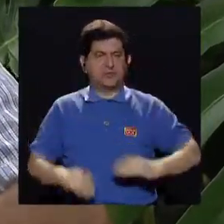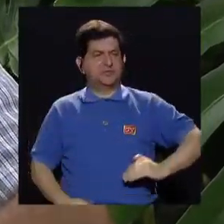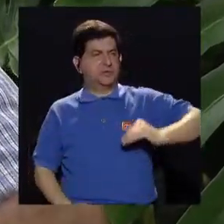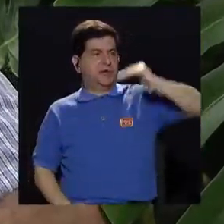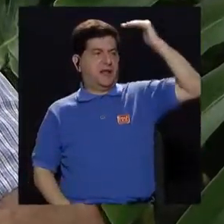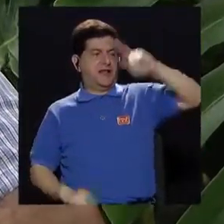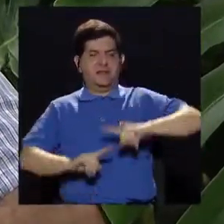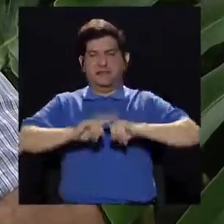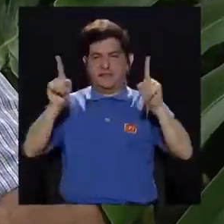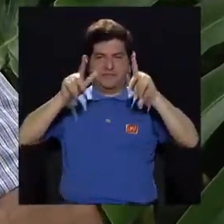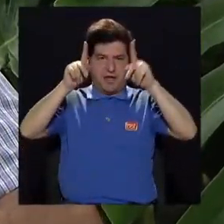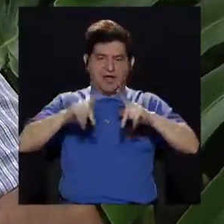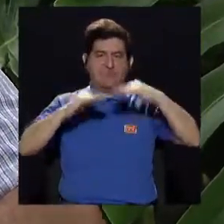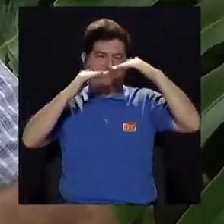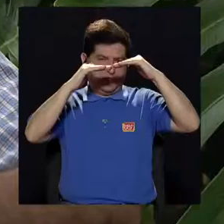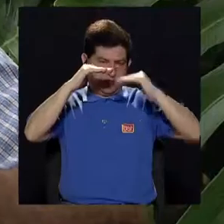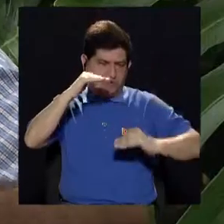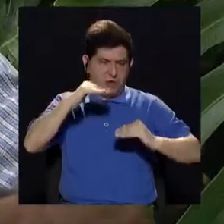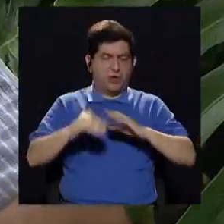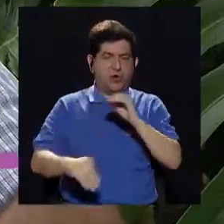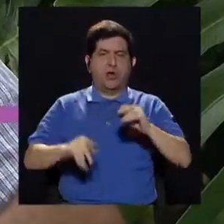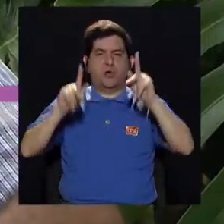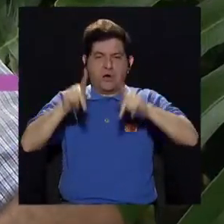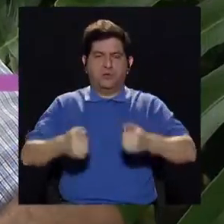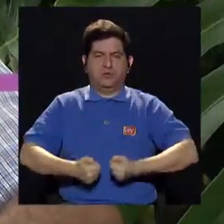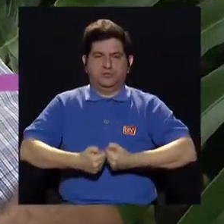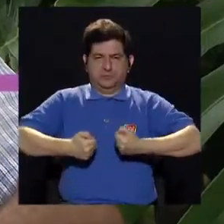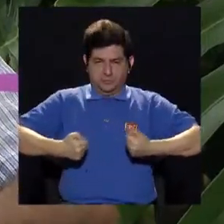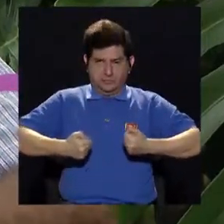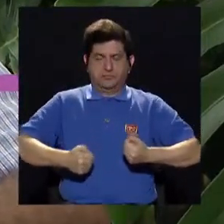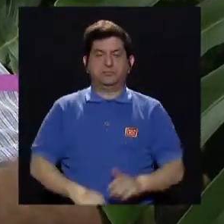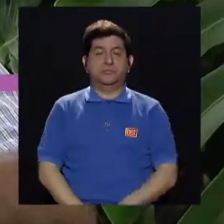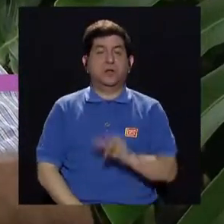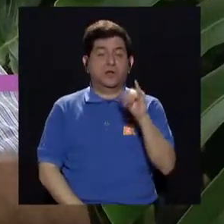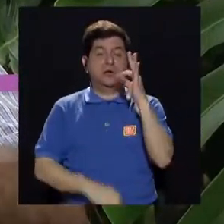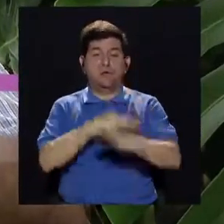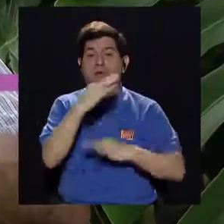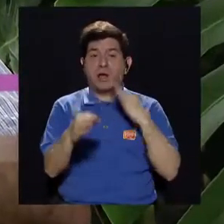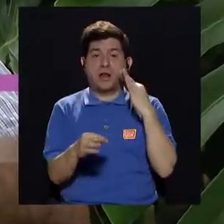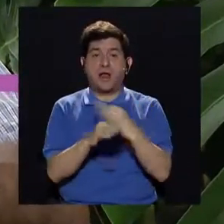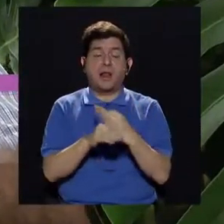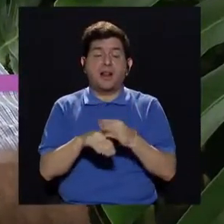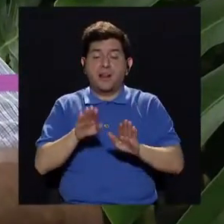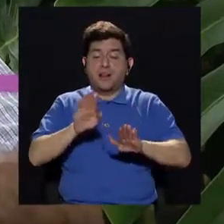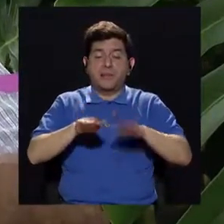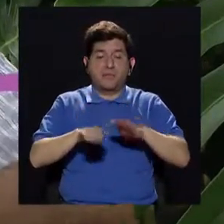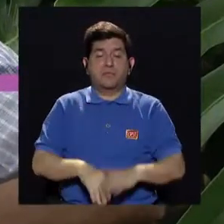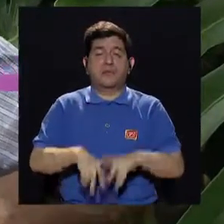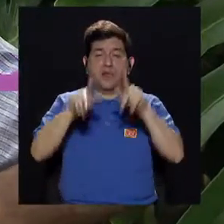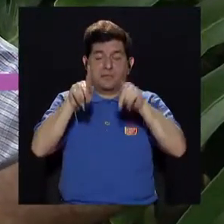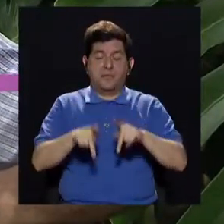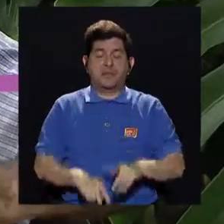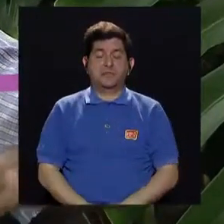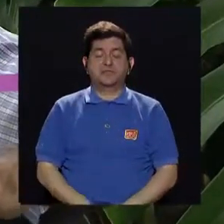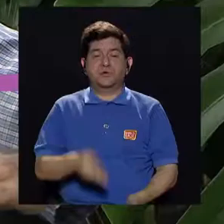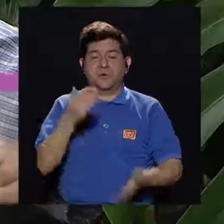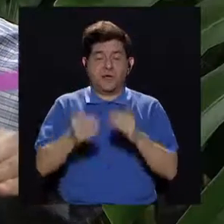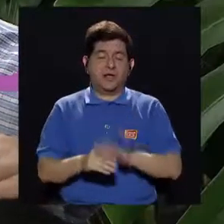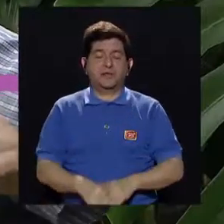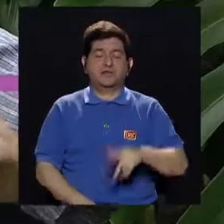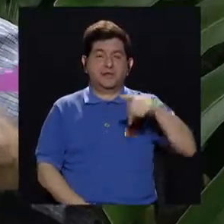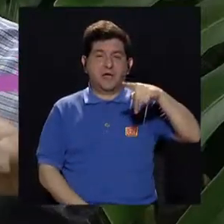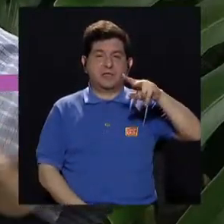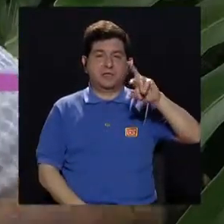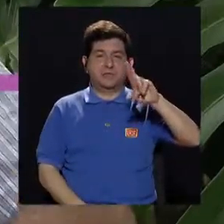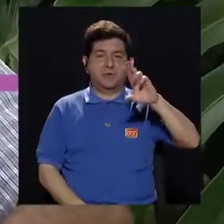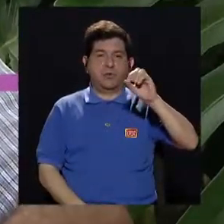alta mueve un poquito diferente a la gente más bajito, a la gente más robusta, ¿verdad? E incluso al tipo de pie. La gente pronadora tiende a más abrir los